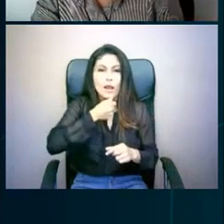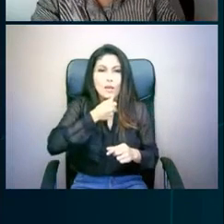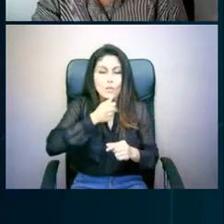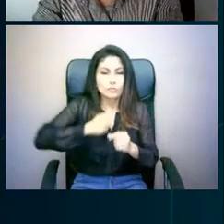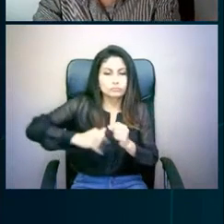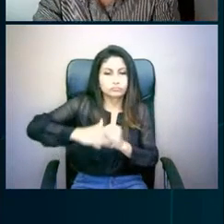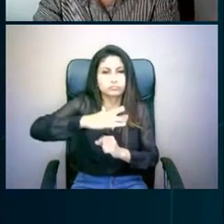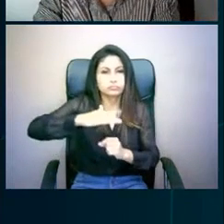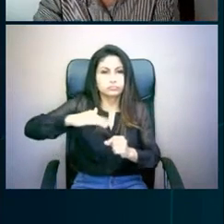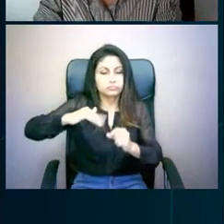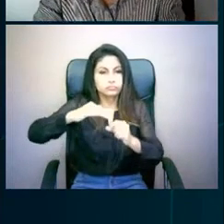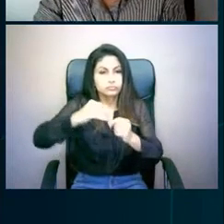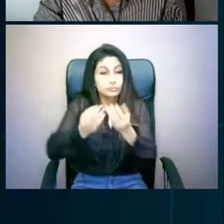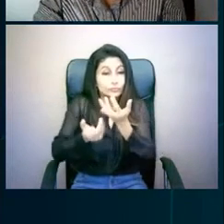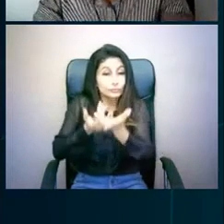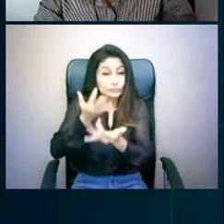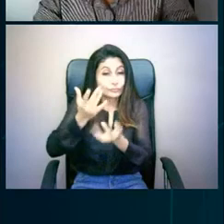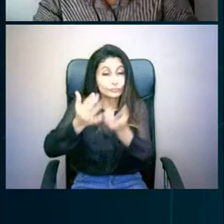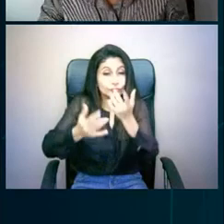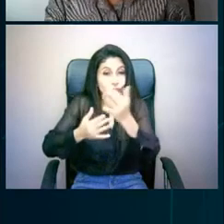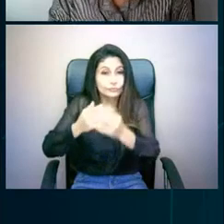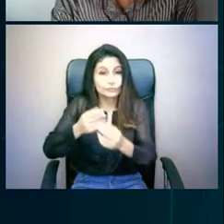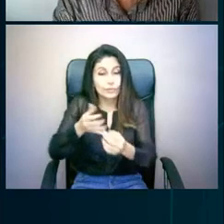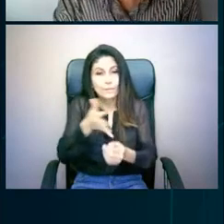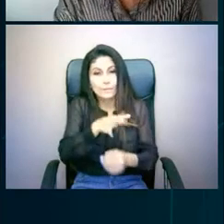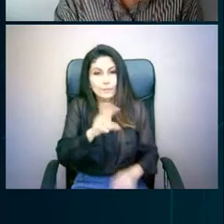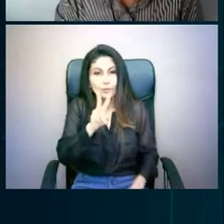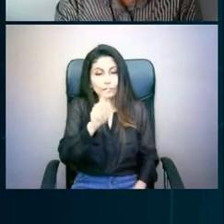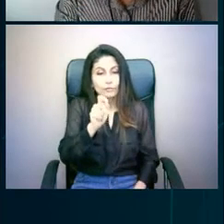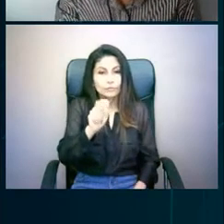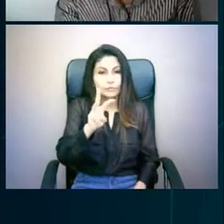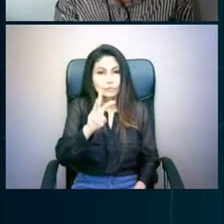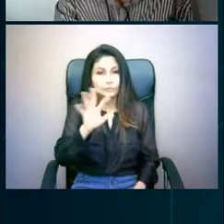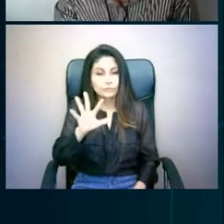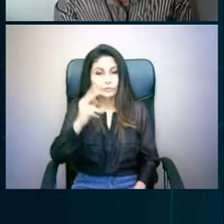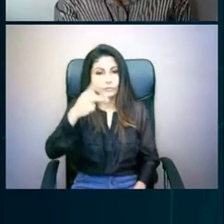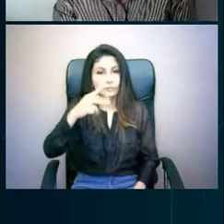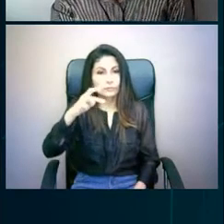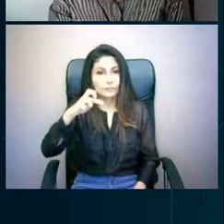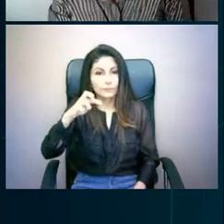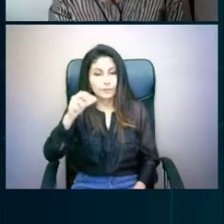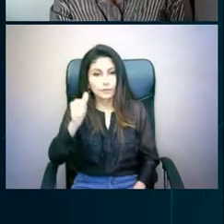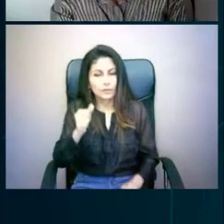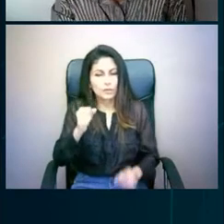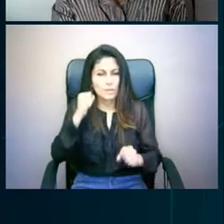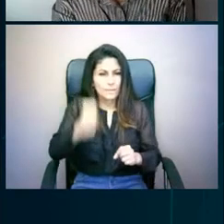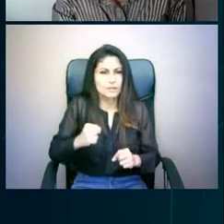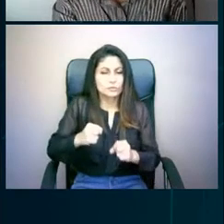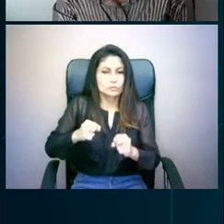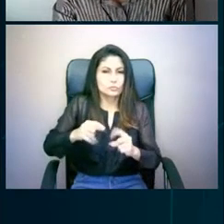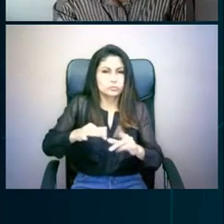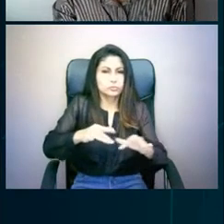cómo sería la aireación mecánica. Sin embargo, pues todos estos experimentos pues fueron hechos en laboratorio.